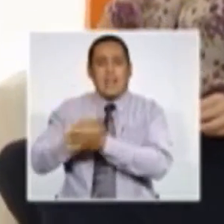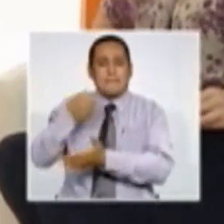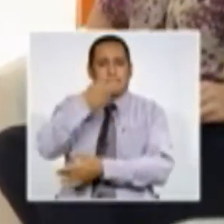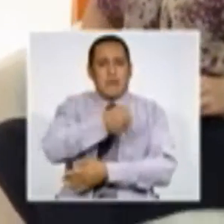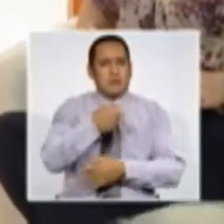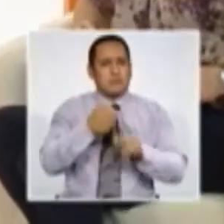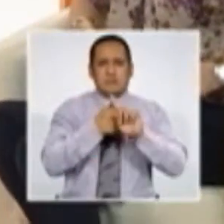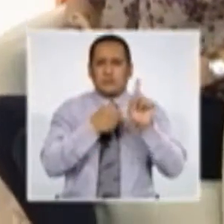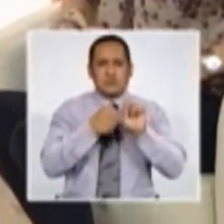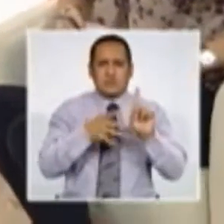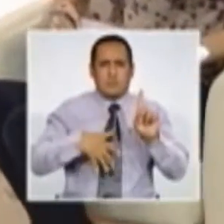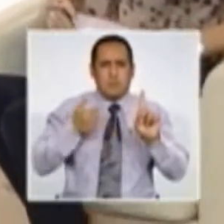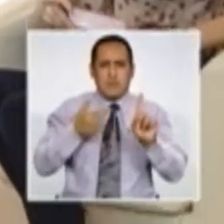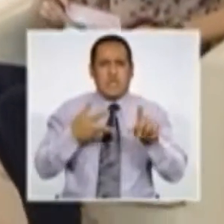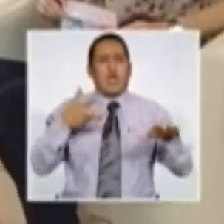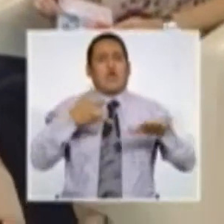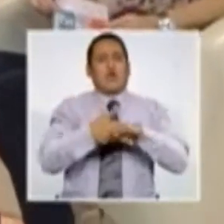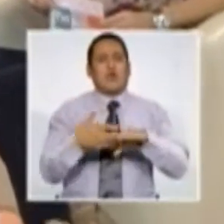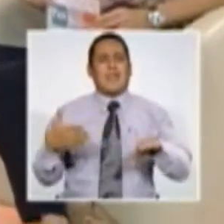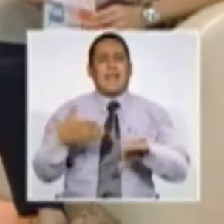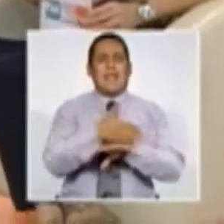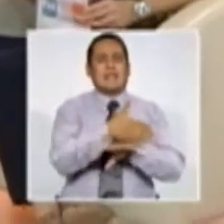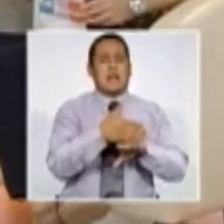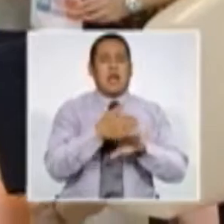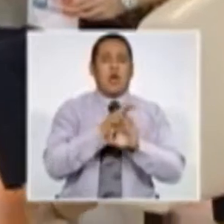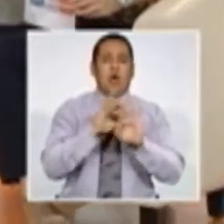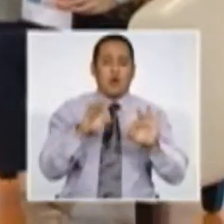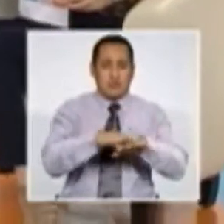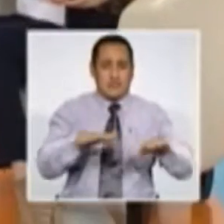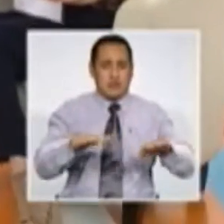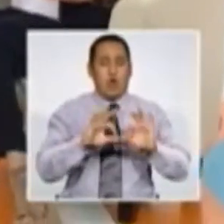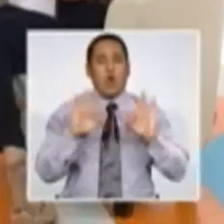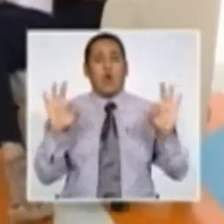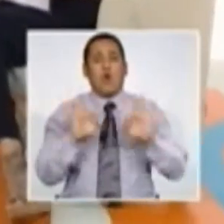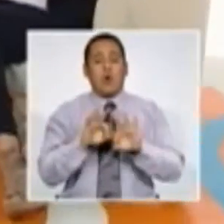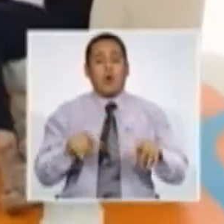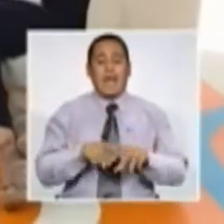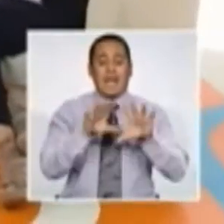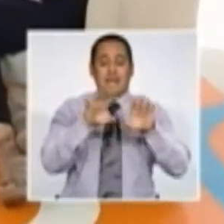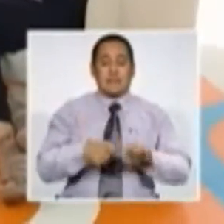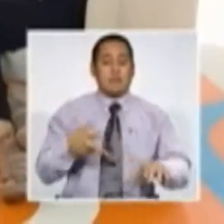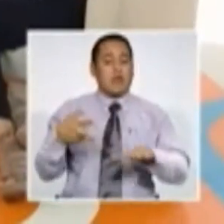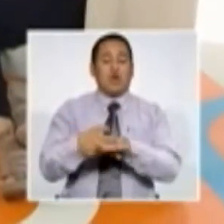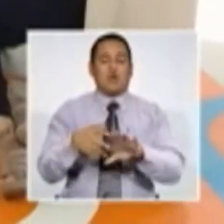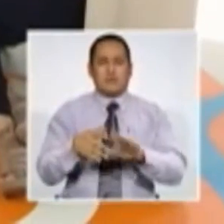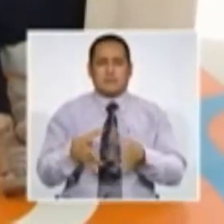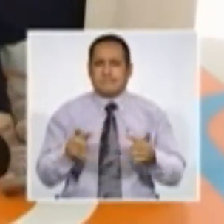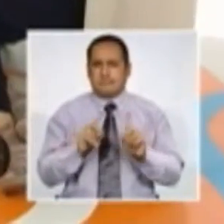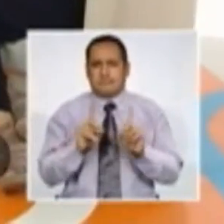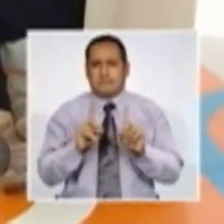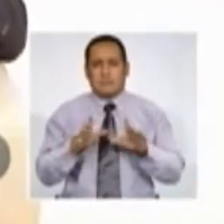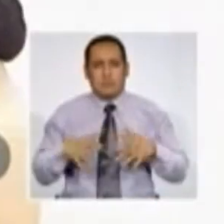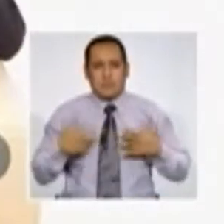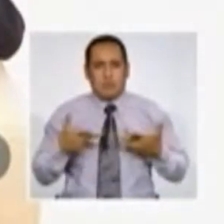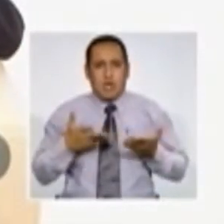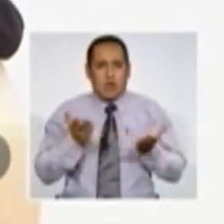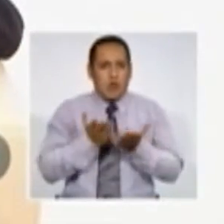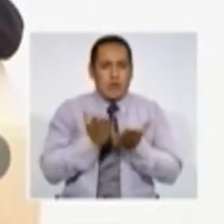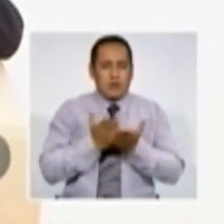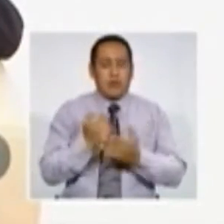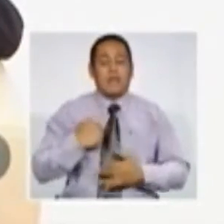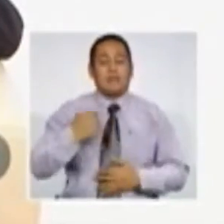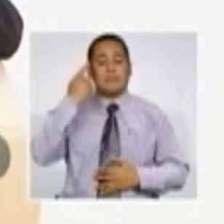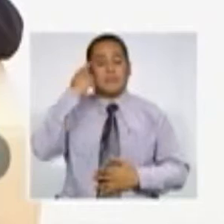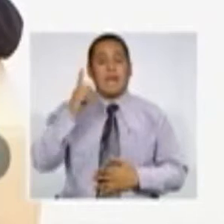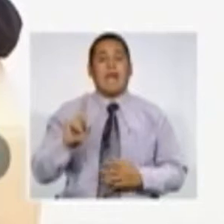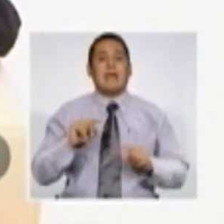las pensiones no se puede ni impedir el ingreso de los alumnos ni impedirles las evaluaciones. Lo que sí puede hacer